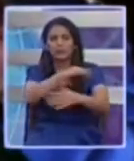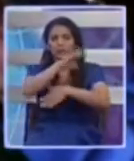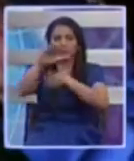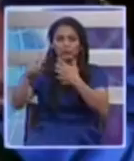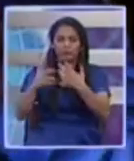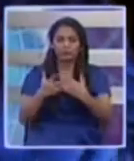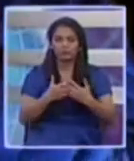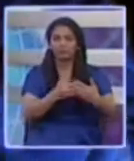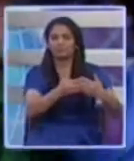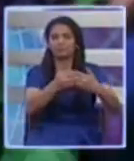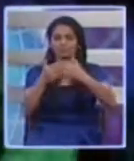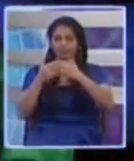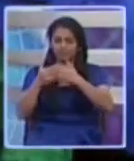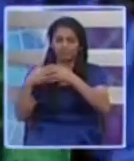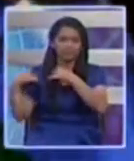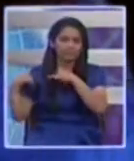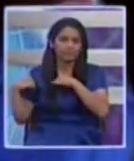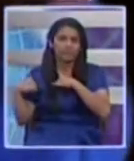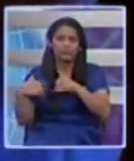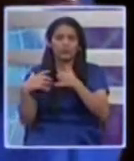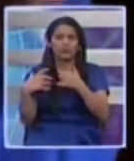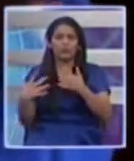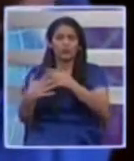unirnos, vamos a volver a